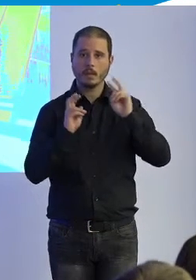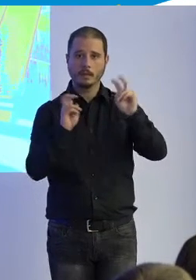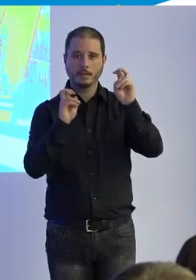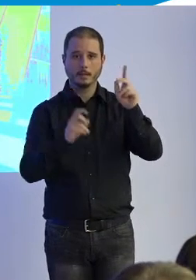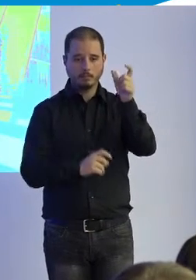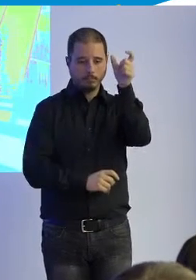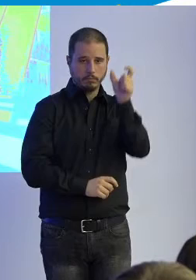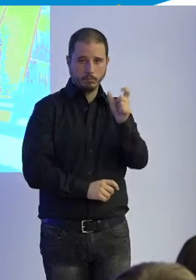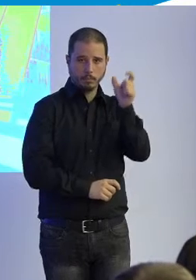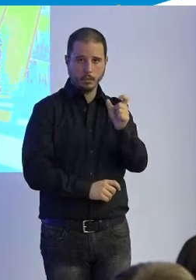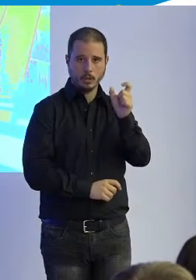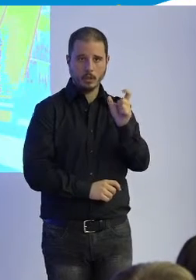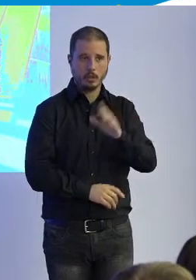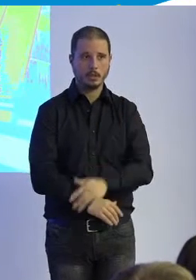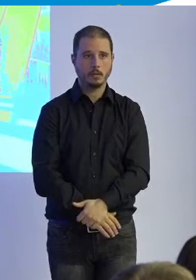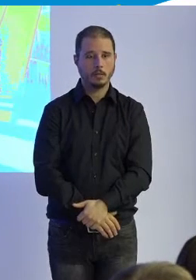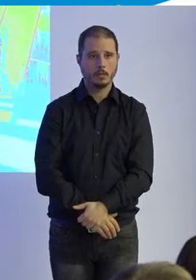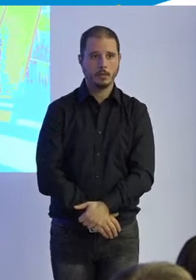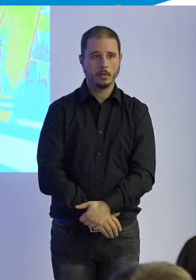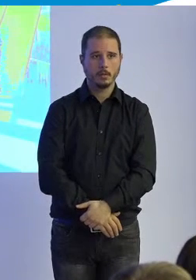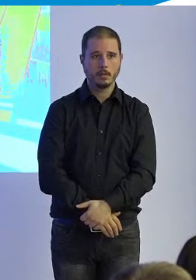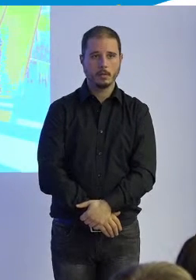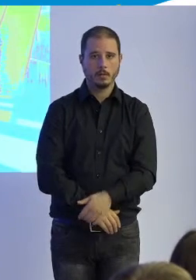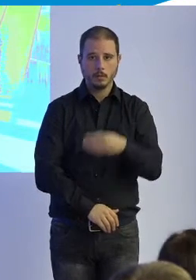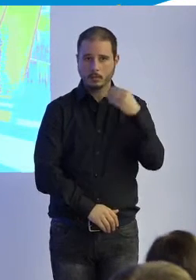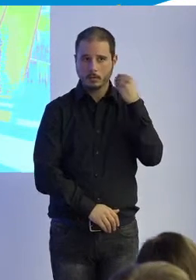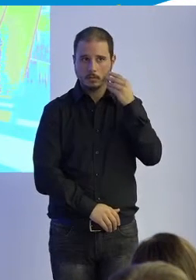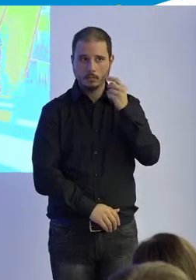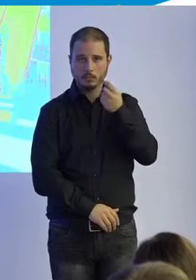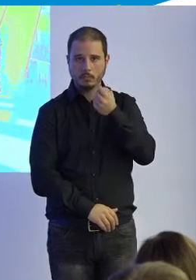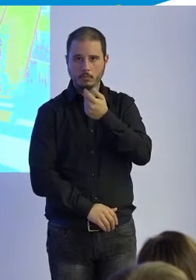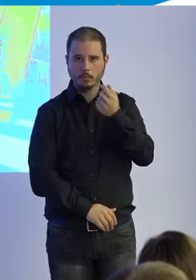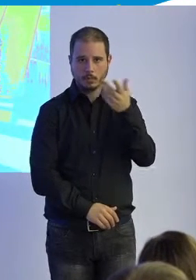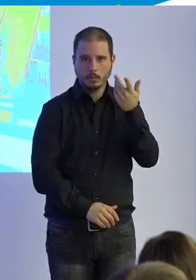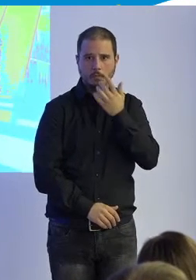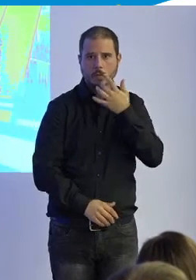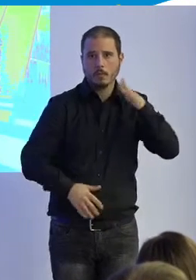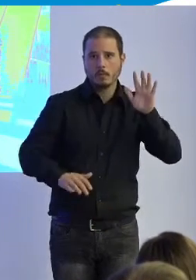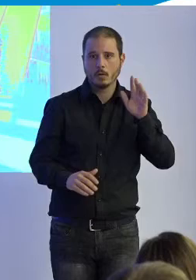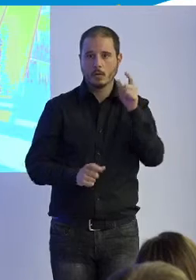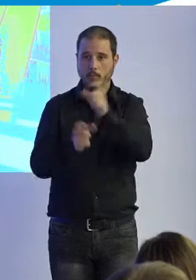personas, ¿te parece poco las personas que han utilizado Pokémon?